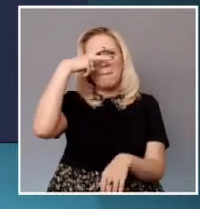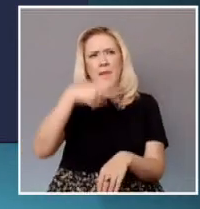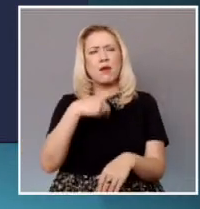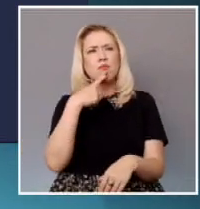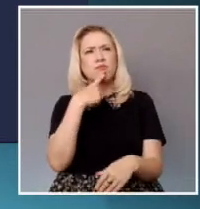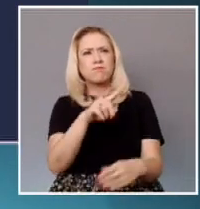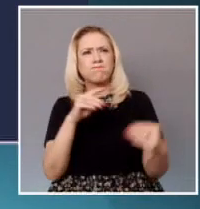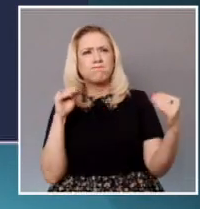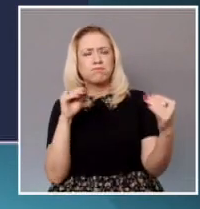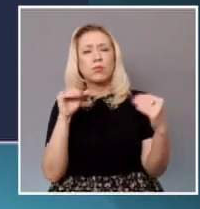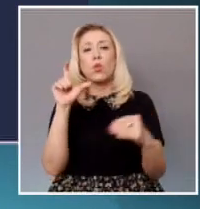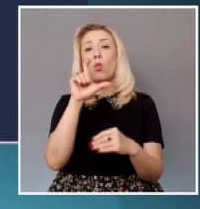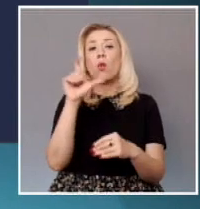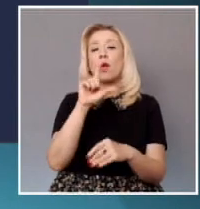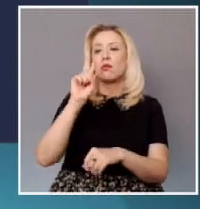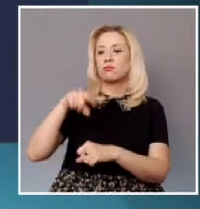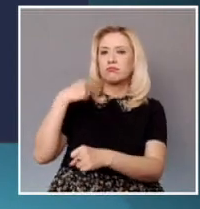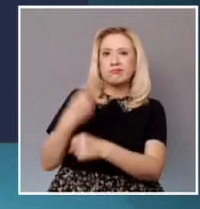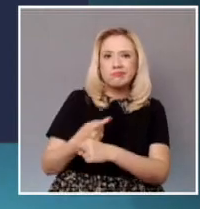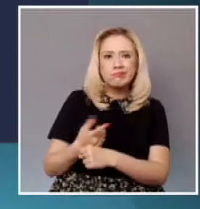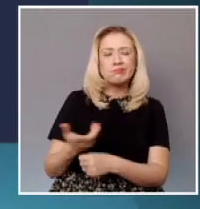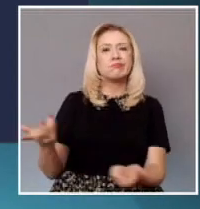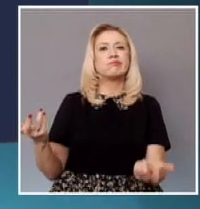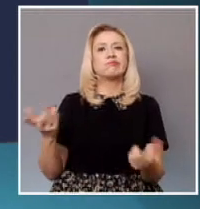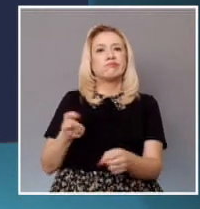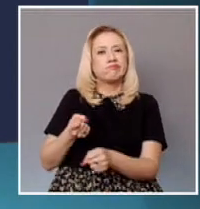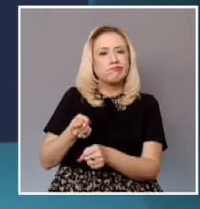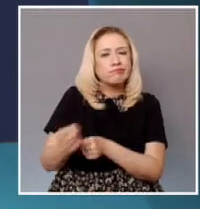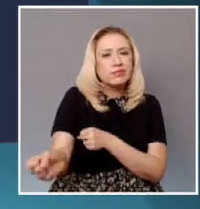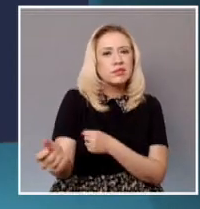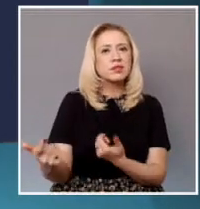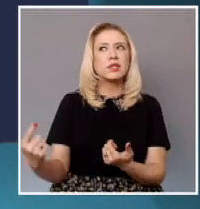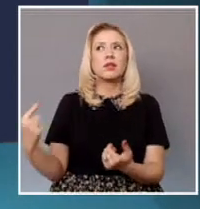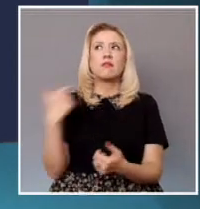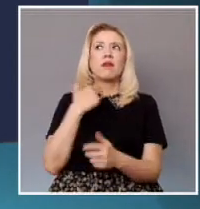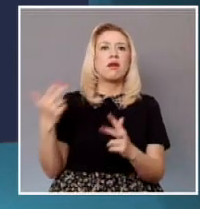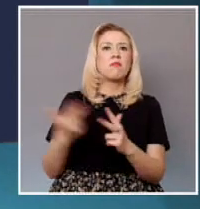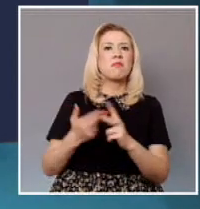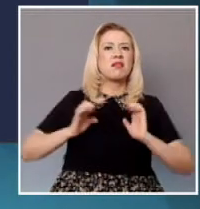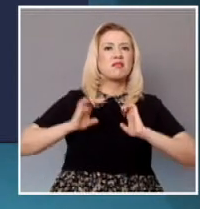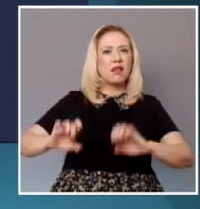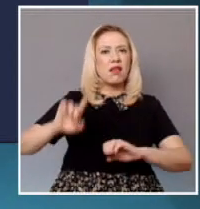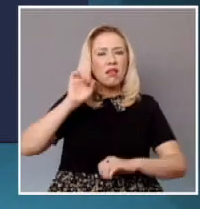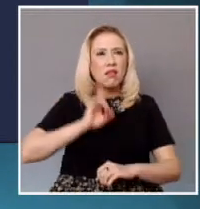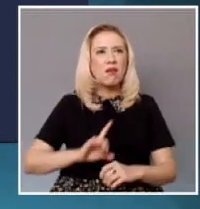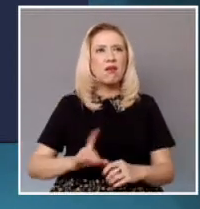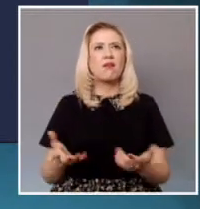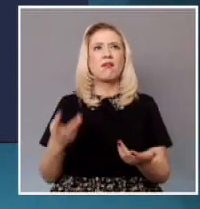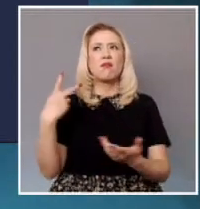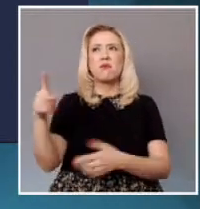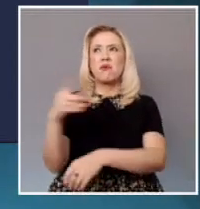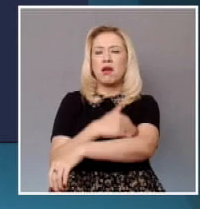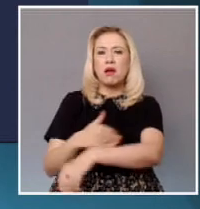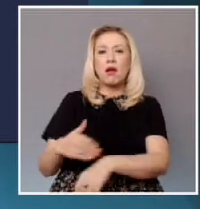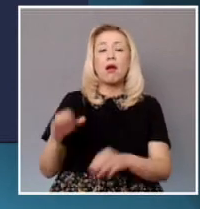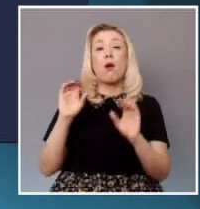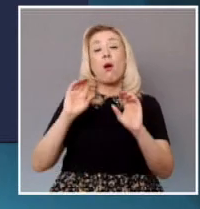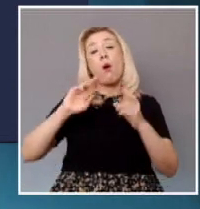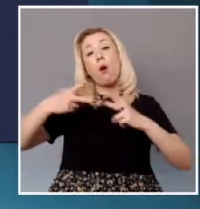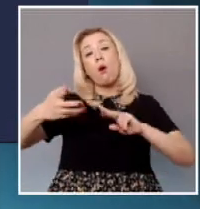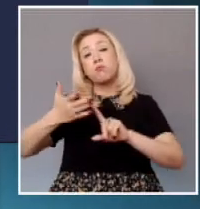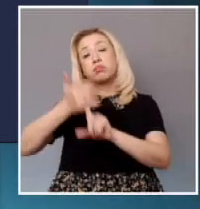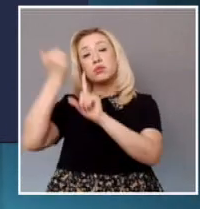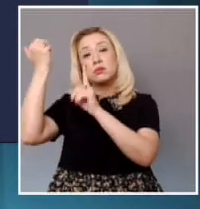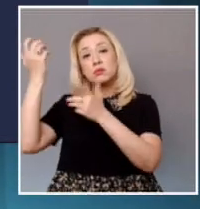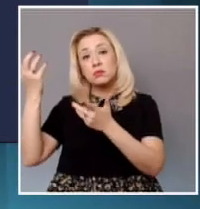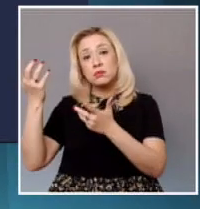violencia sexual, familiares de víctimas de feminicidio, así como de desaparición forzada. Una sentencia sinónimo de justicia